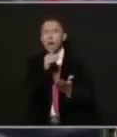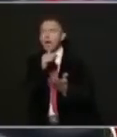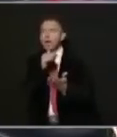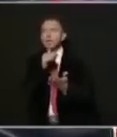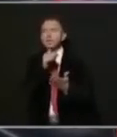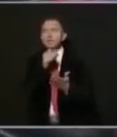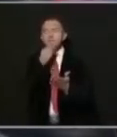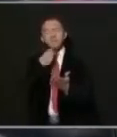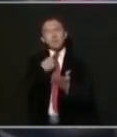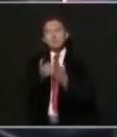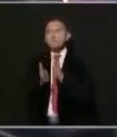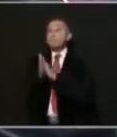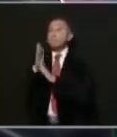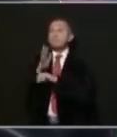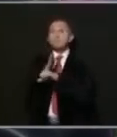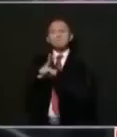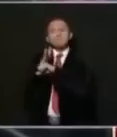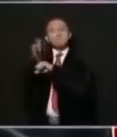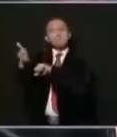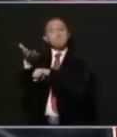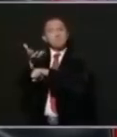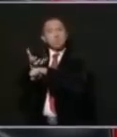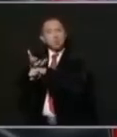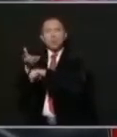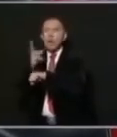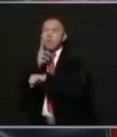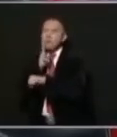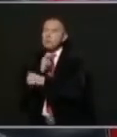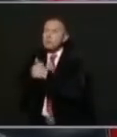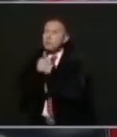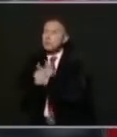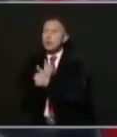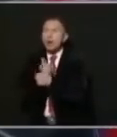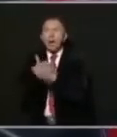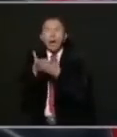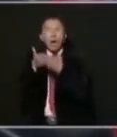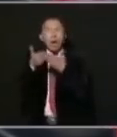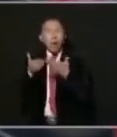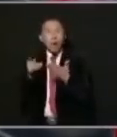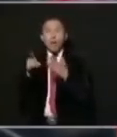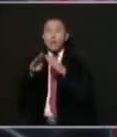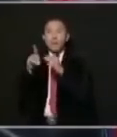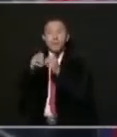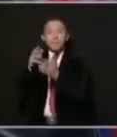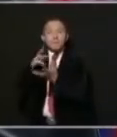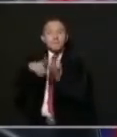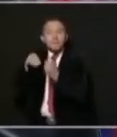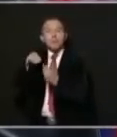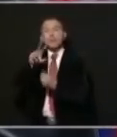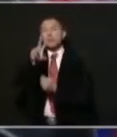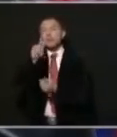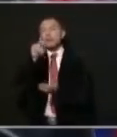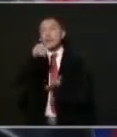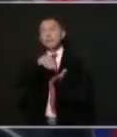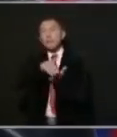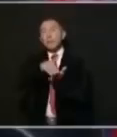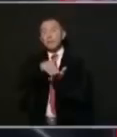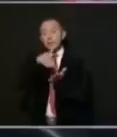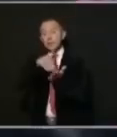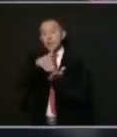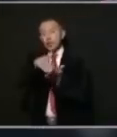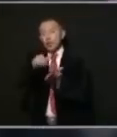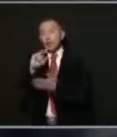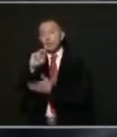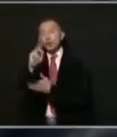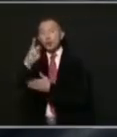nuestros paisanos están enviando 30 mil millones de dólares a sus familiares.